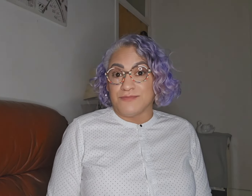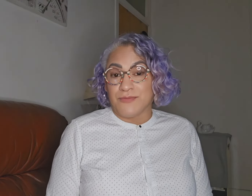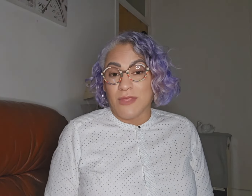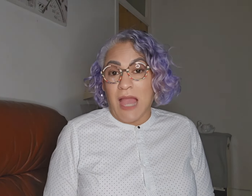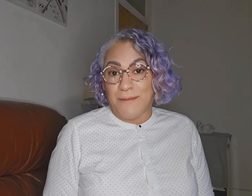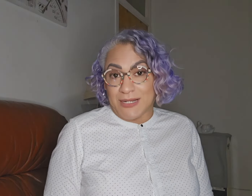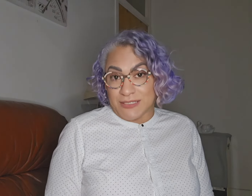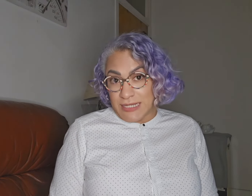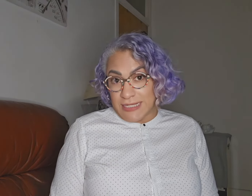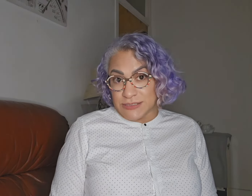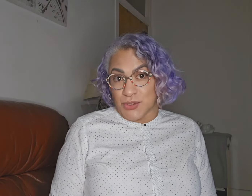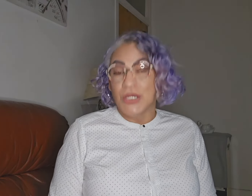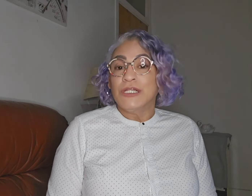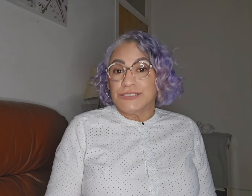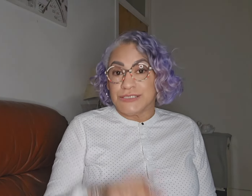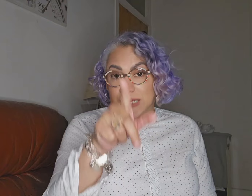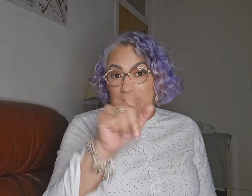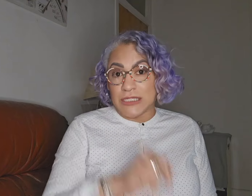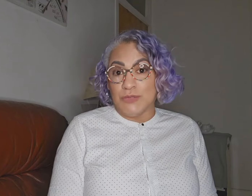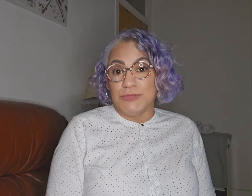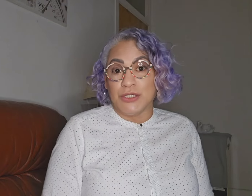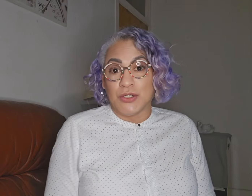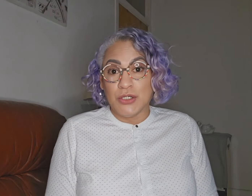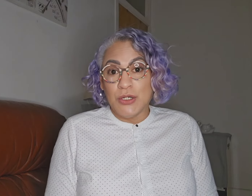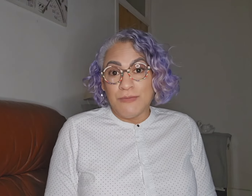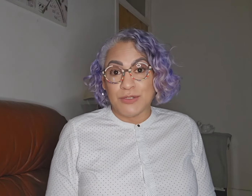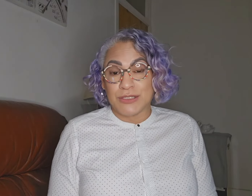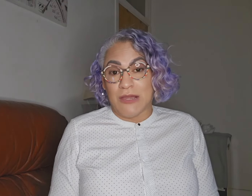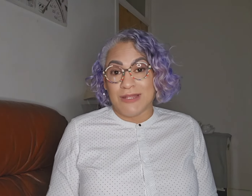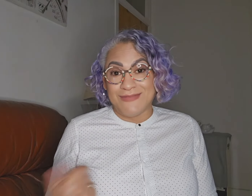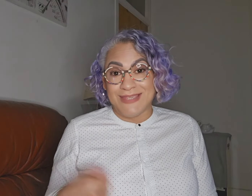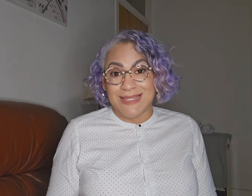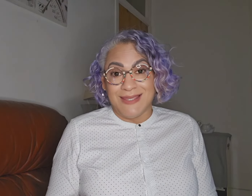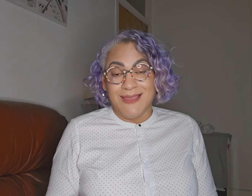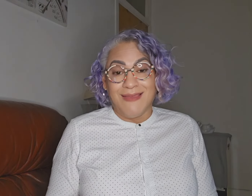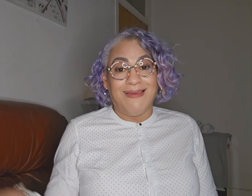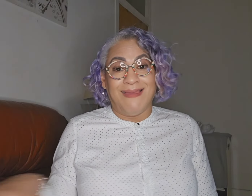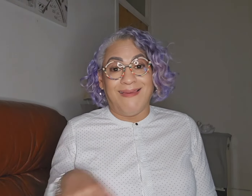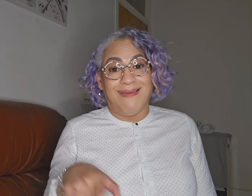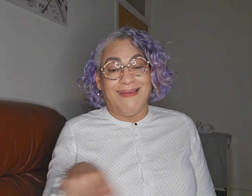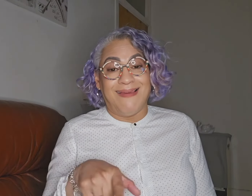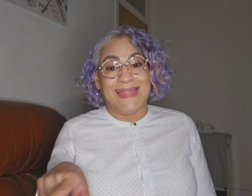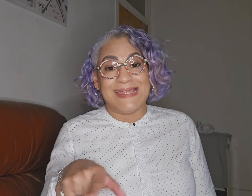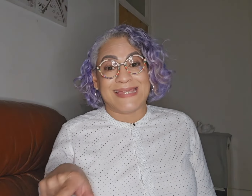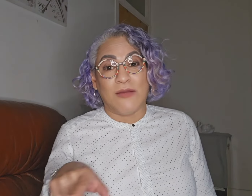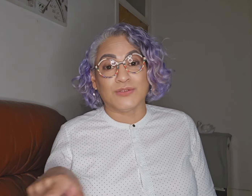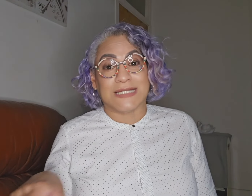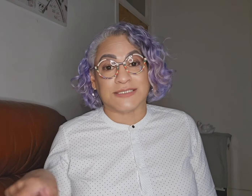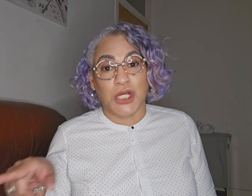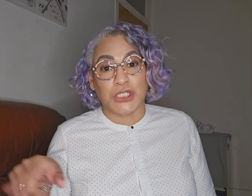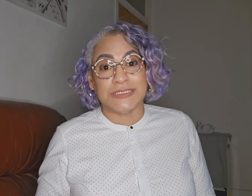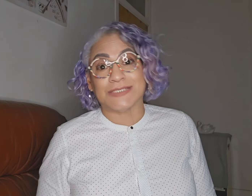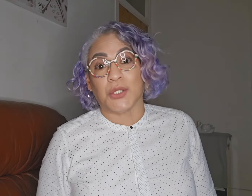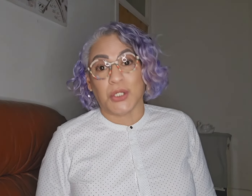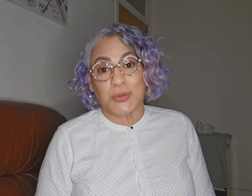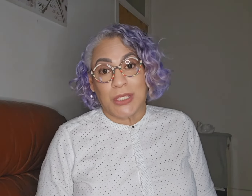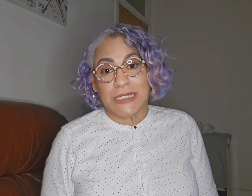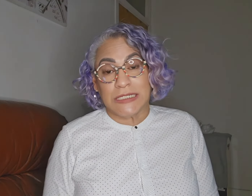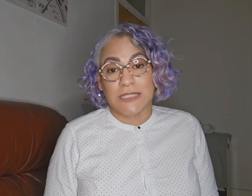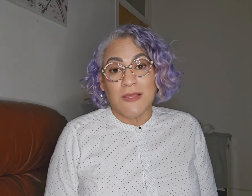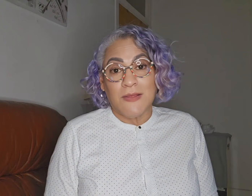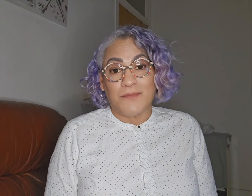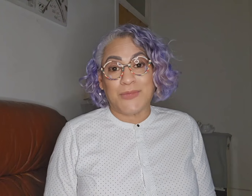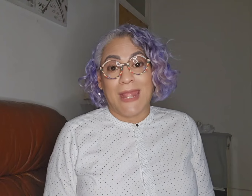Aissami. Aparte de eso, sigan ahí conmigo, porque ahora viene la incautación de todos